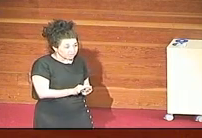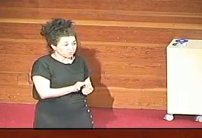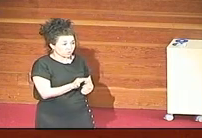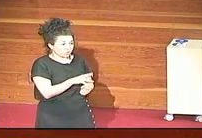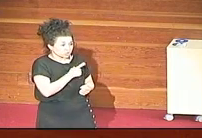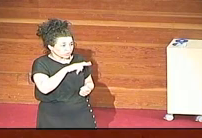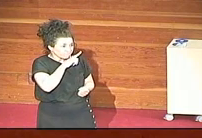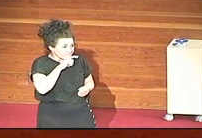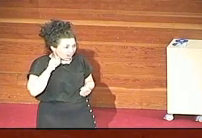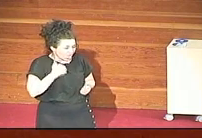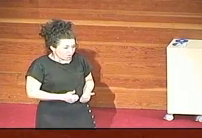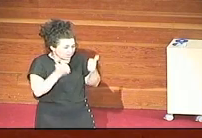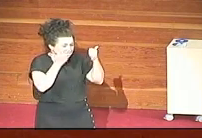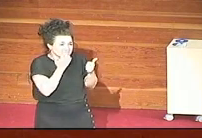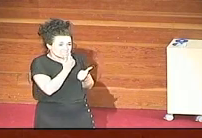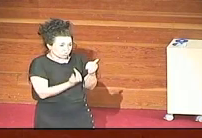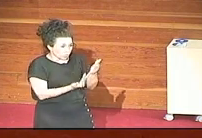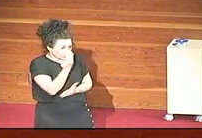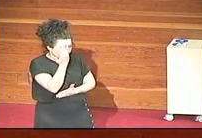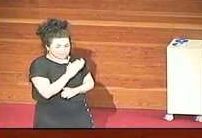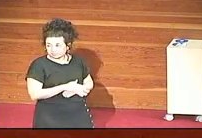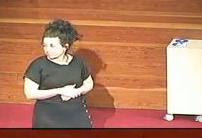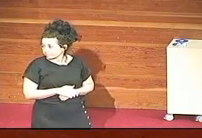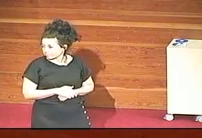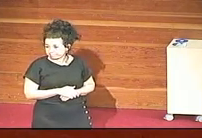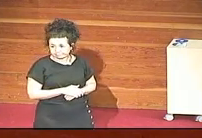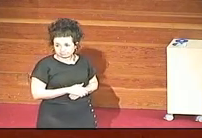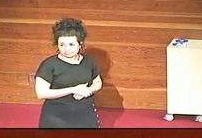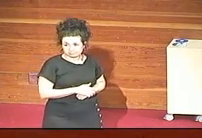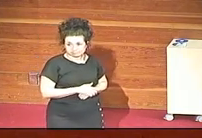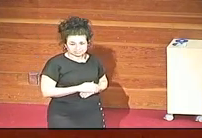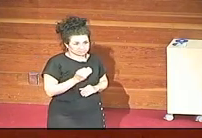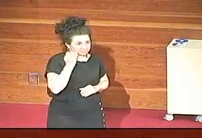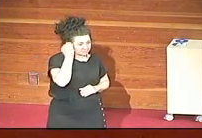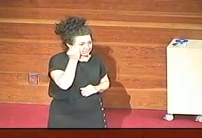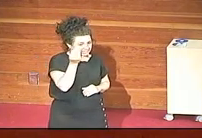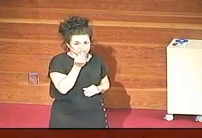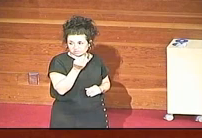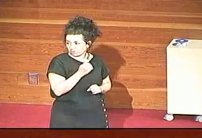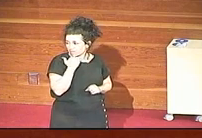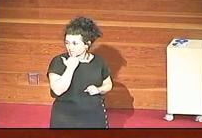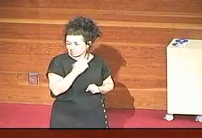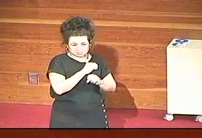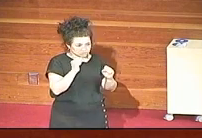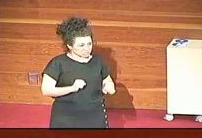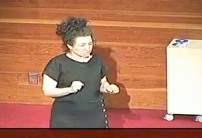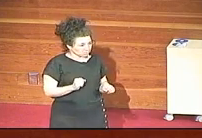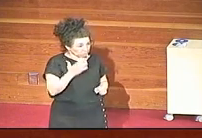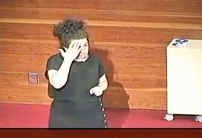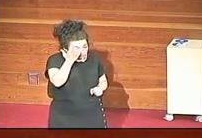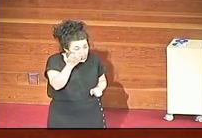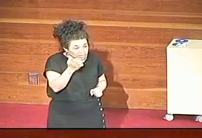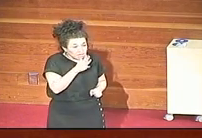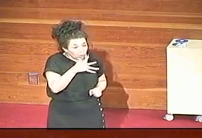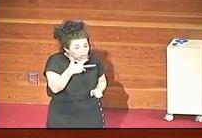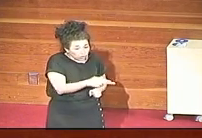si tuviéramos un día en cuanto no sé yo creo que nos parece impensable no sé si alguno recordáis la última vez que os cortaron el agua yo creo